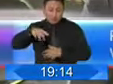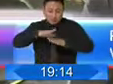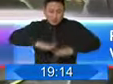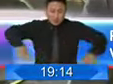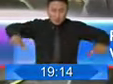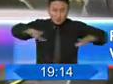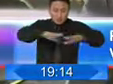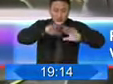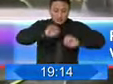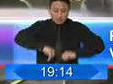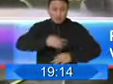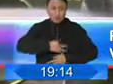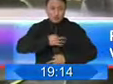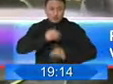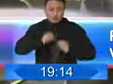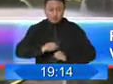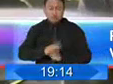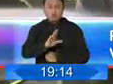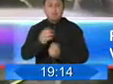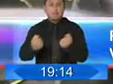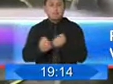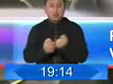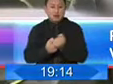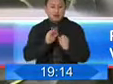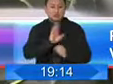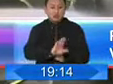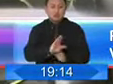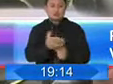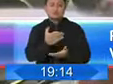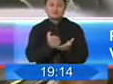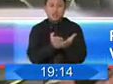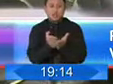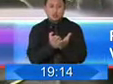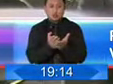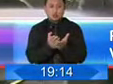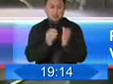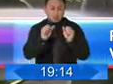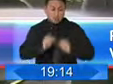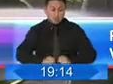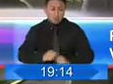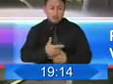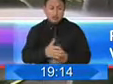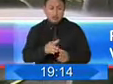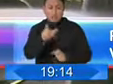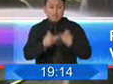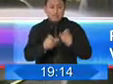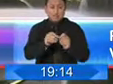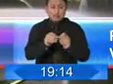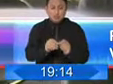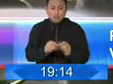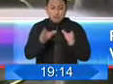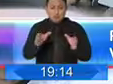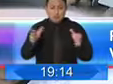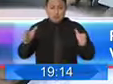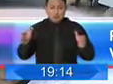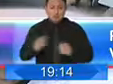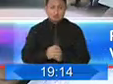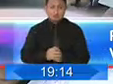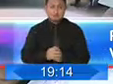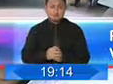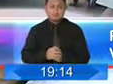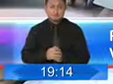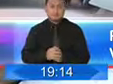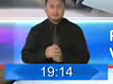el Ejecutivo, un comprador de servicios y poder abarcar a mayor parte de la población. Por su parte,